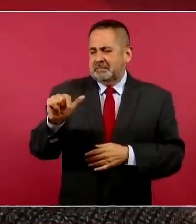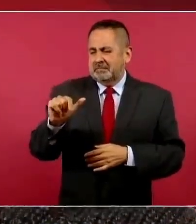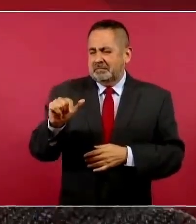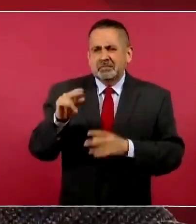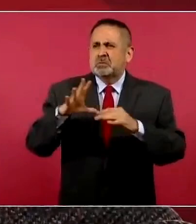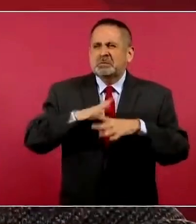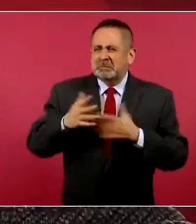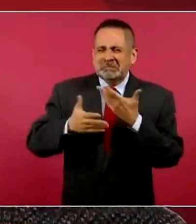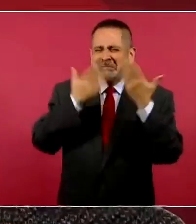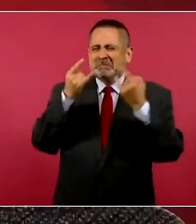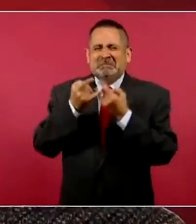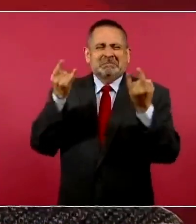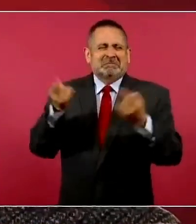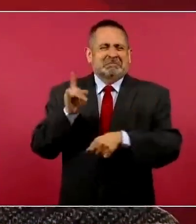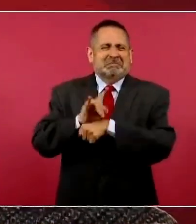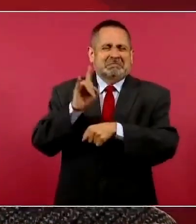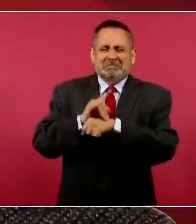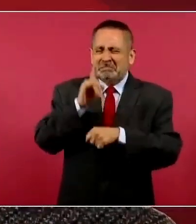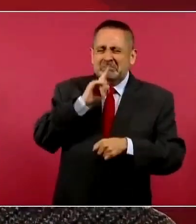tan grande,